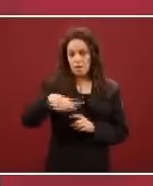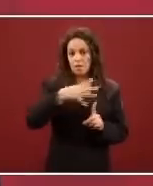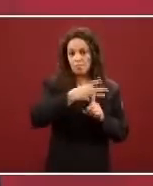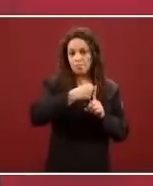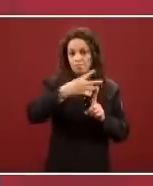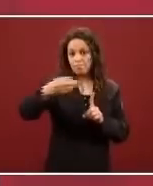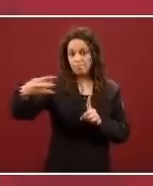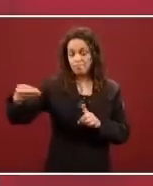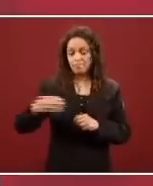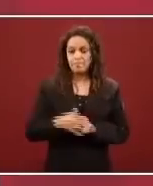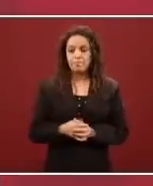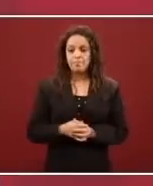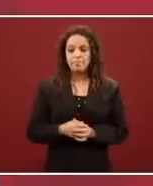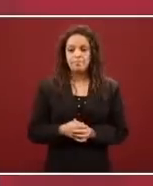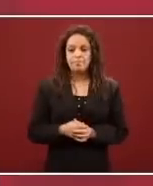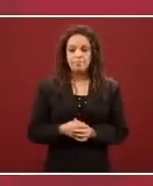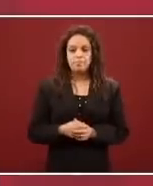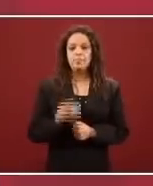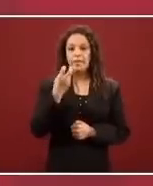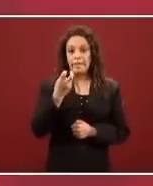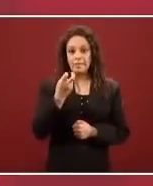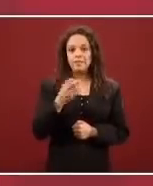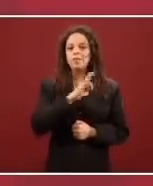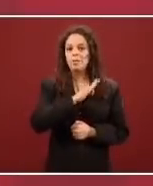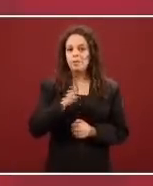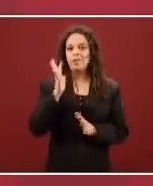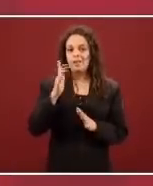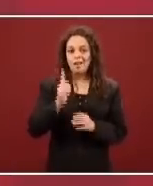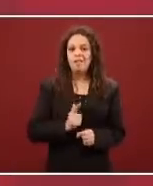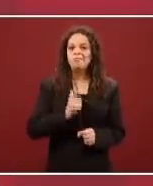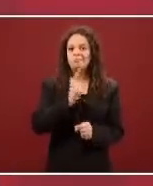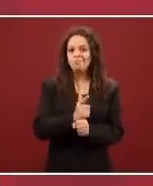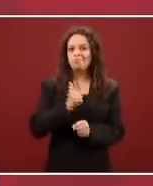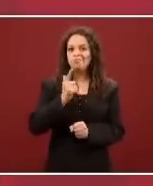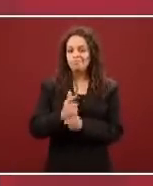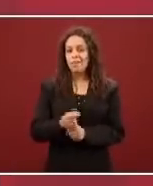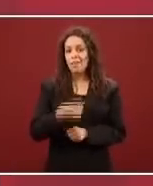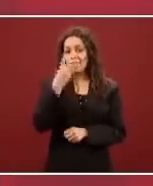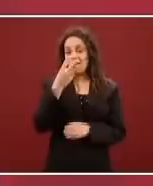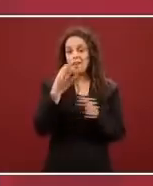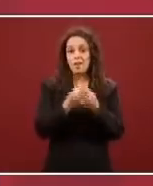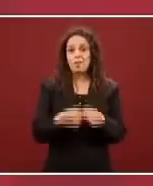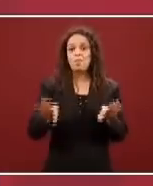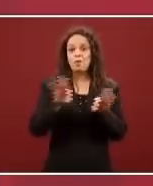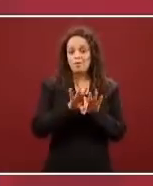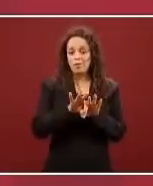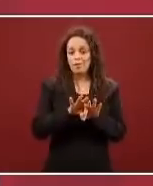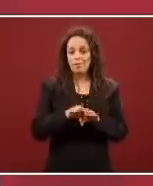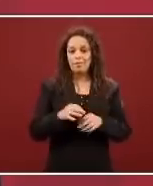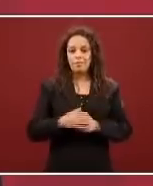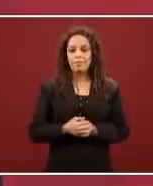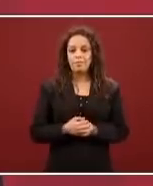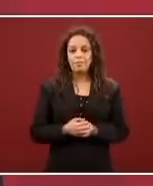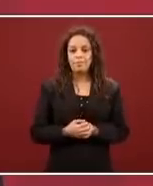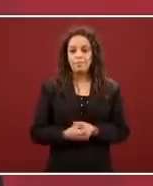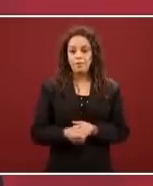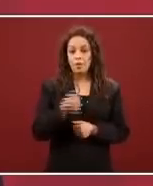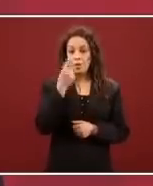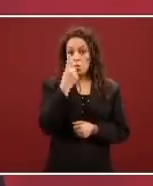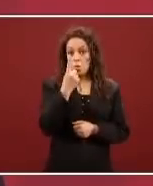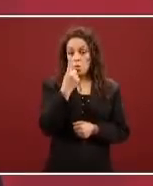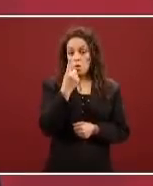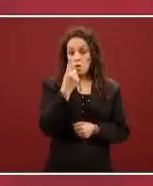través de los cuales precisamente pudimos definir tres principales escenarios, el uno en el que nos encontramos ya desde